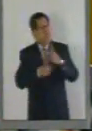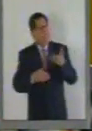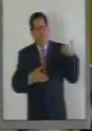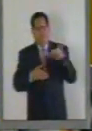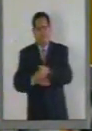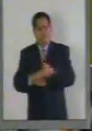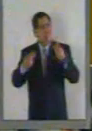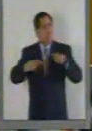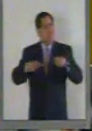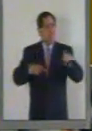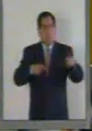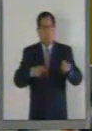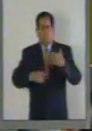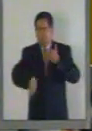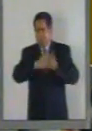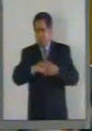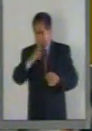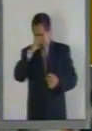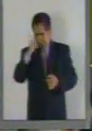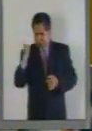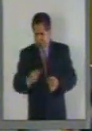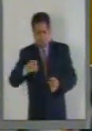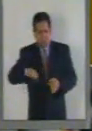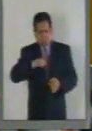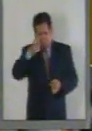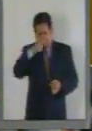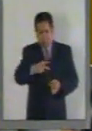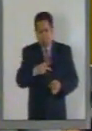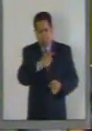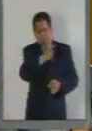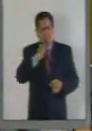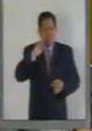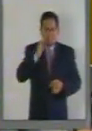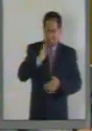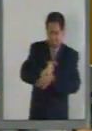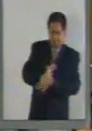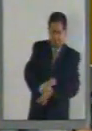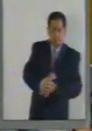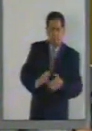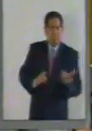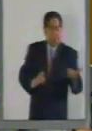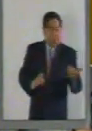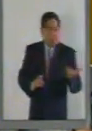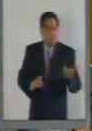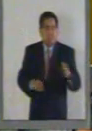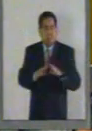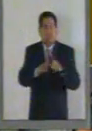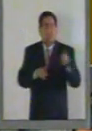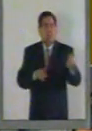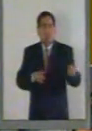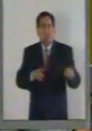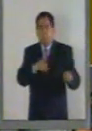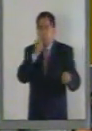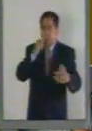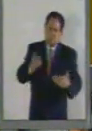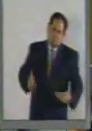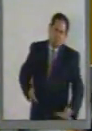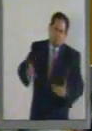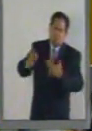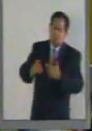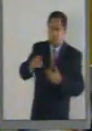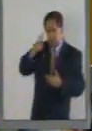un personaje que ha ofendido a los mexicanos, un personaje racista cuya propuesta es hacer un muro para dividir